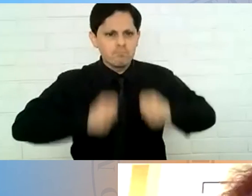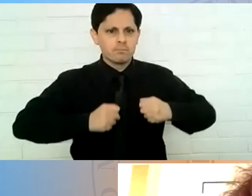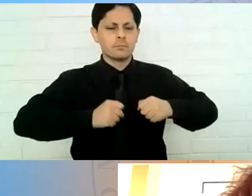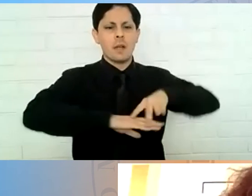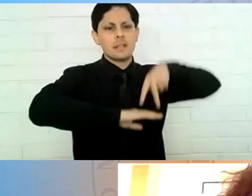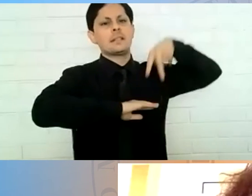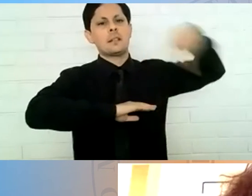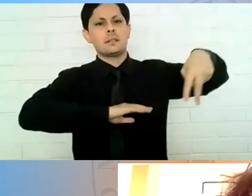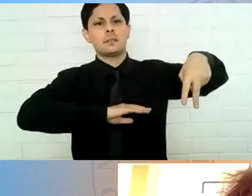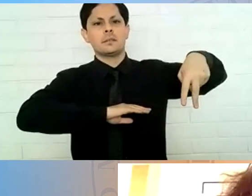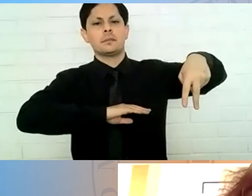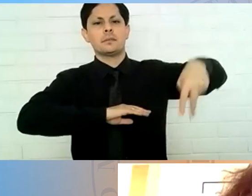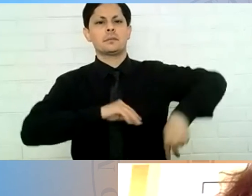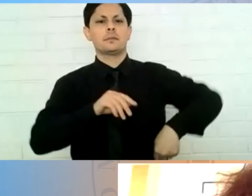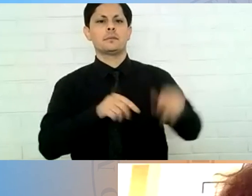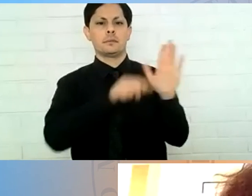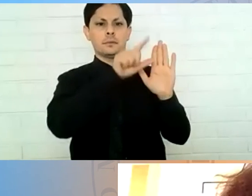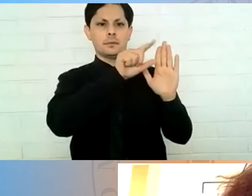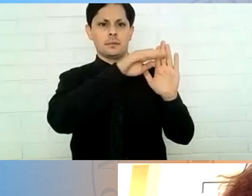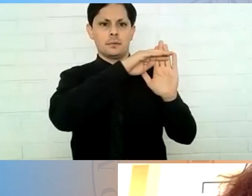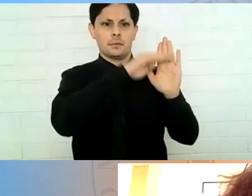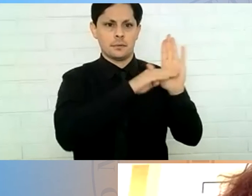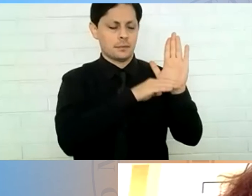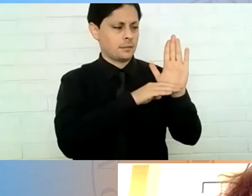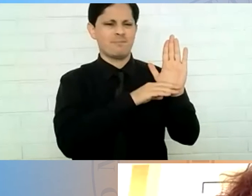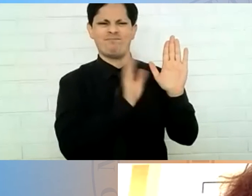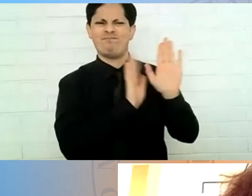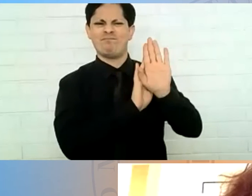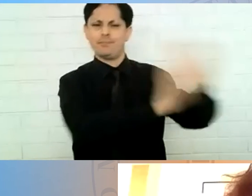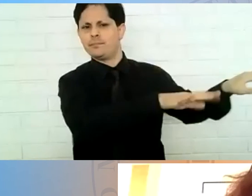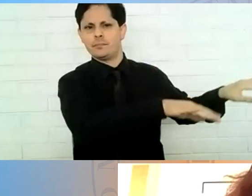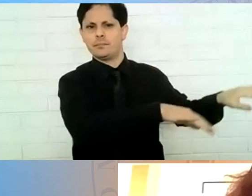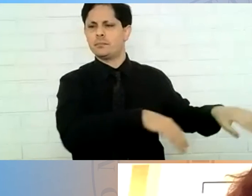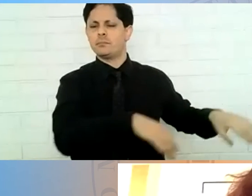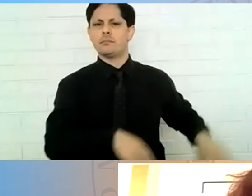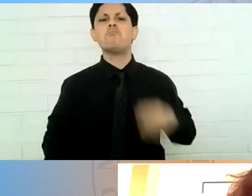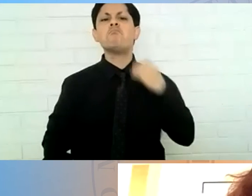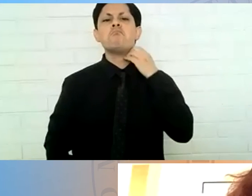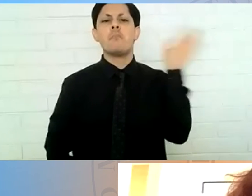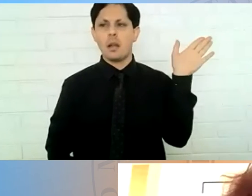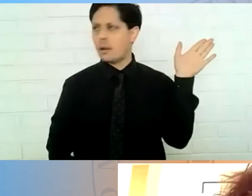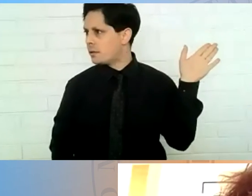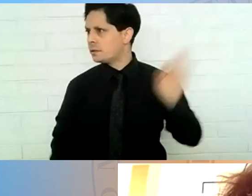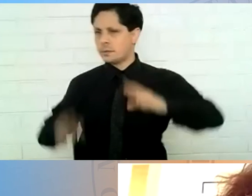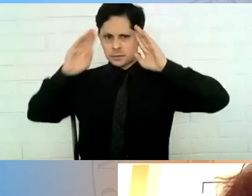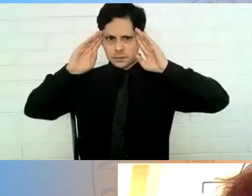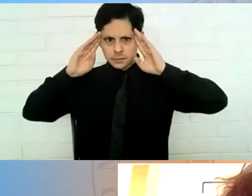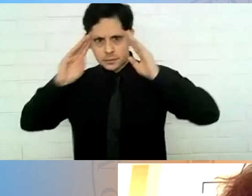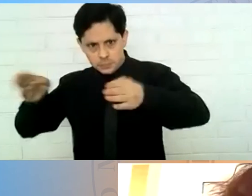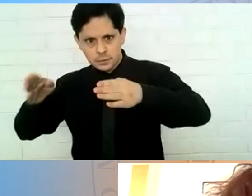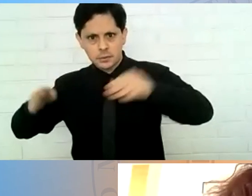a desobedecer, a ser un poco desobedientes. Creo que hoy día necesitamos esa